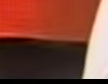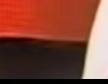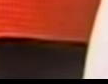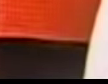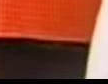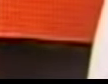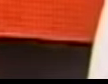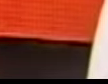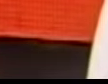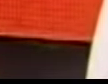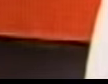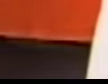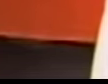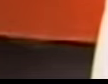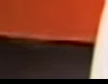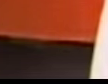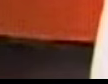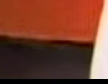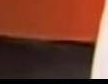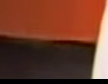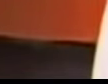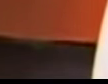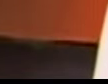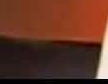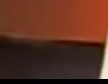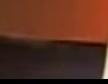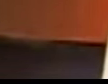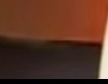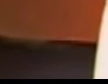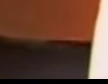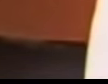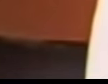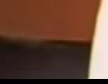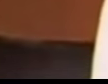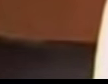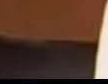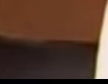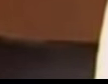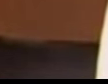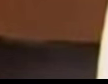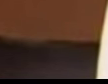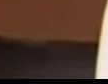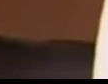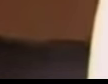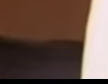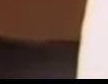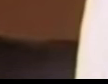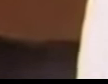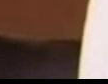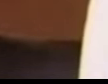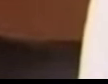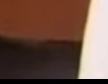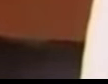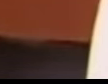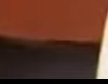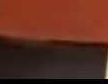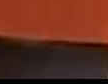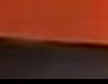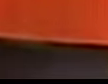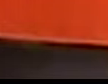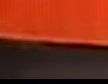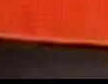ñacha, ishina, willias, kunawambi, parlarka, tapu, ikunatami, kutichirka, ichai, washaka, tababela, bantami, humandima, shamurka, y humandimi,